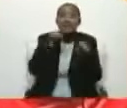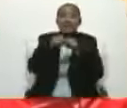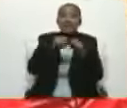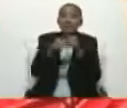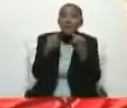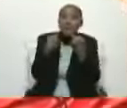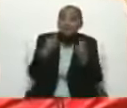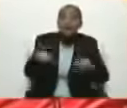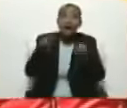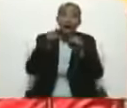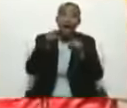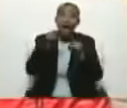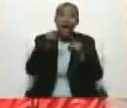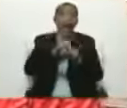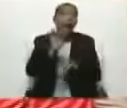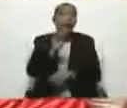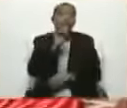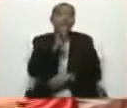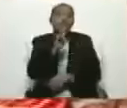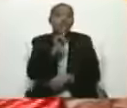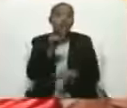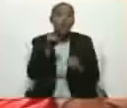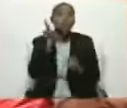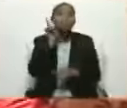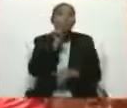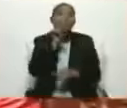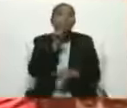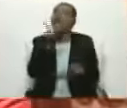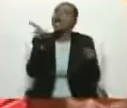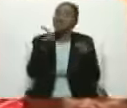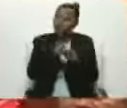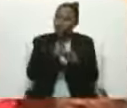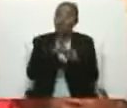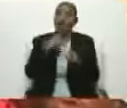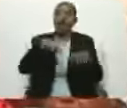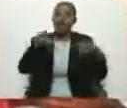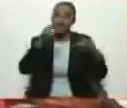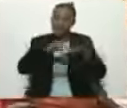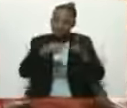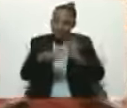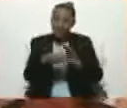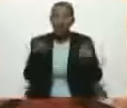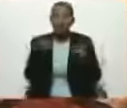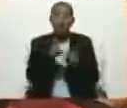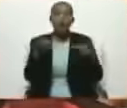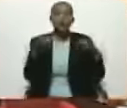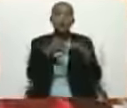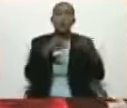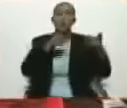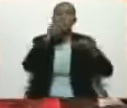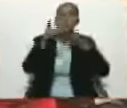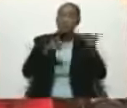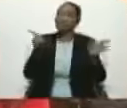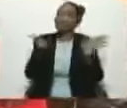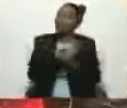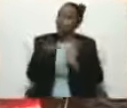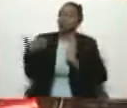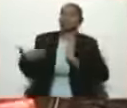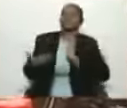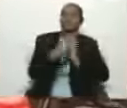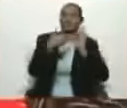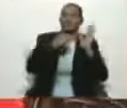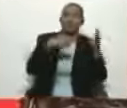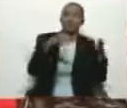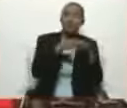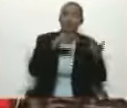Entonces, esa mentira la utilizan contra nosotros hoy día. Y atacan a cuadros de la revolución.